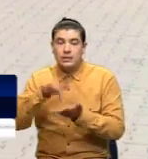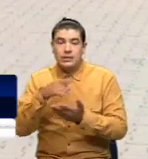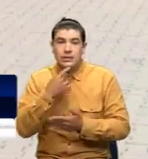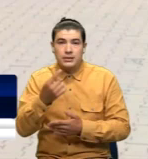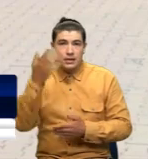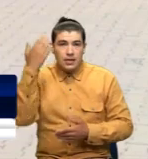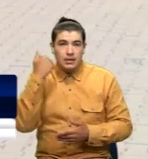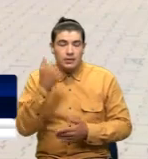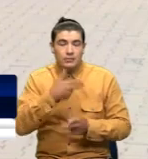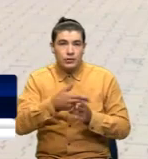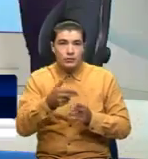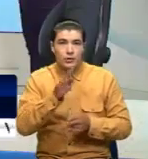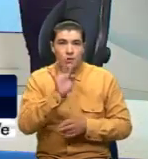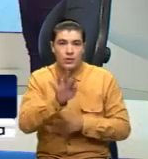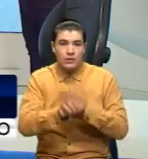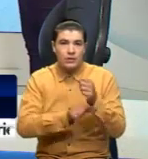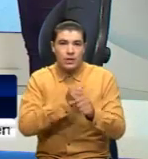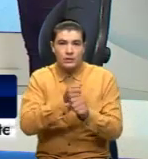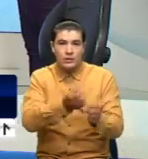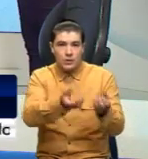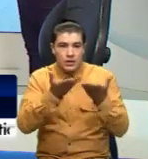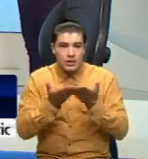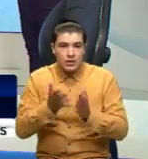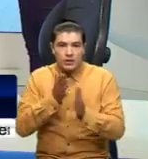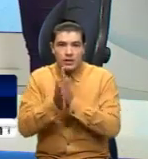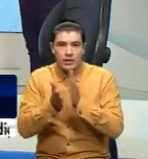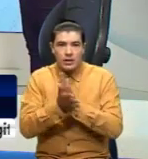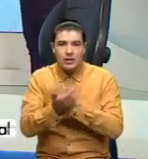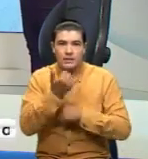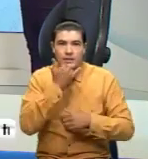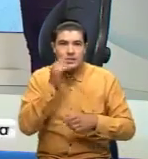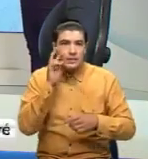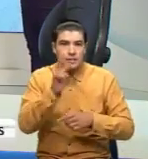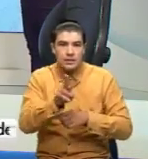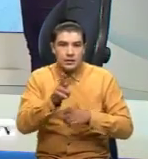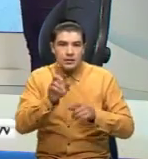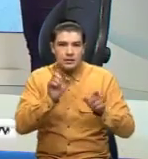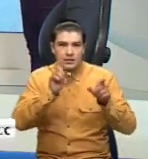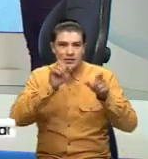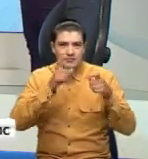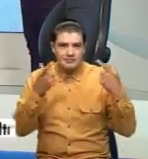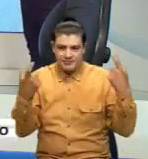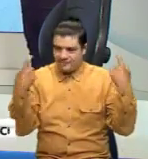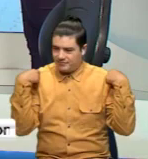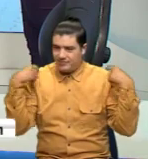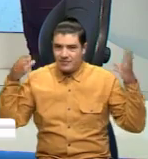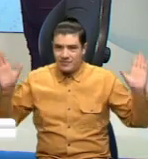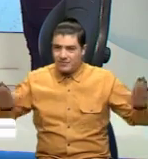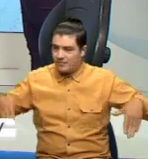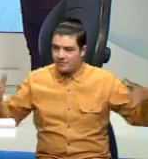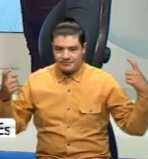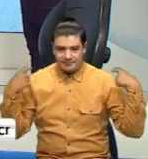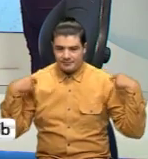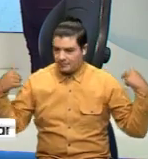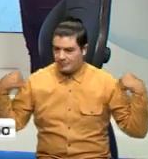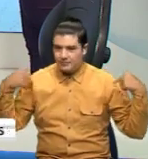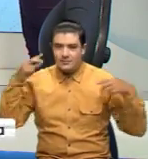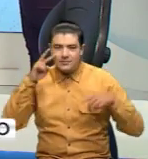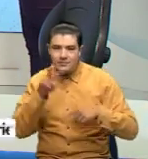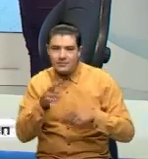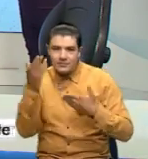esperan obtener información de los rastreadores ubicados en los cóndores liberados es la información desde málaga santander muy buenas